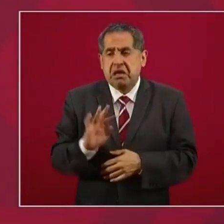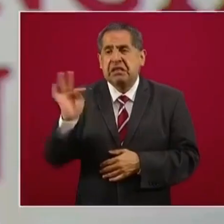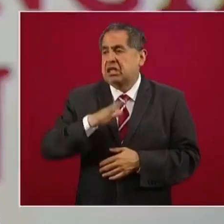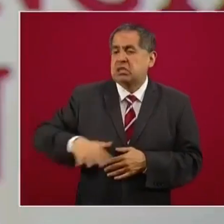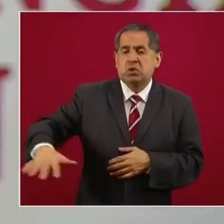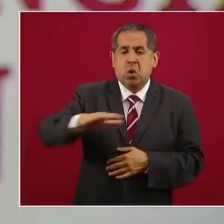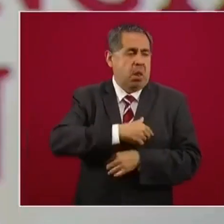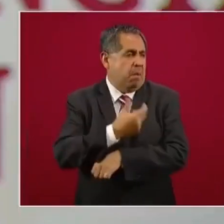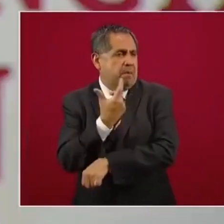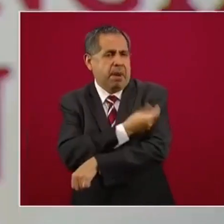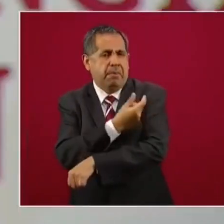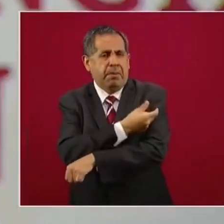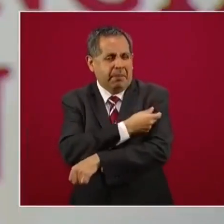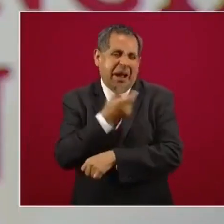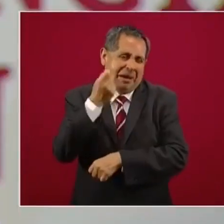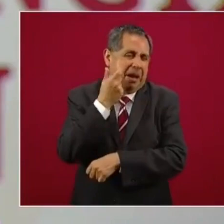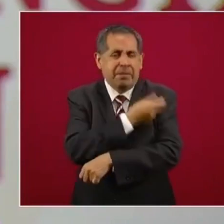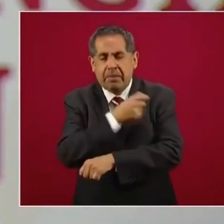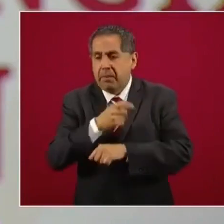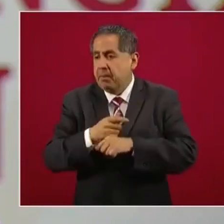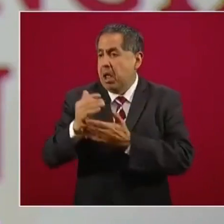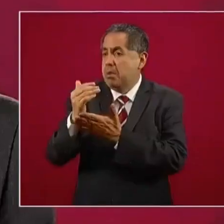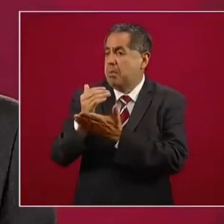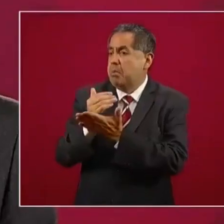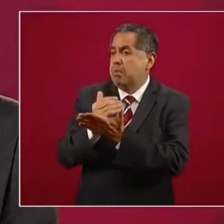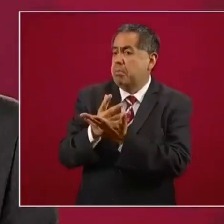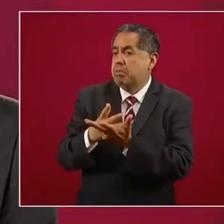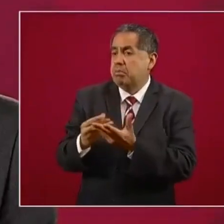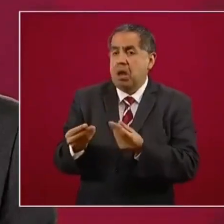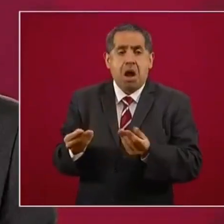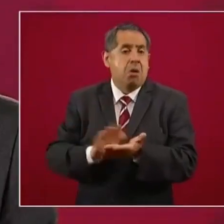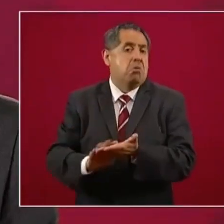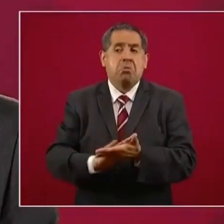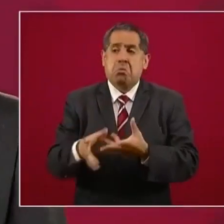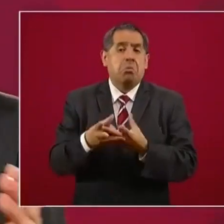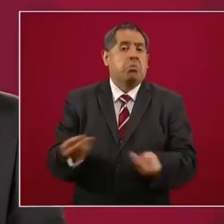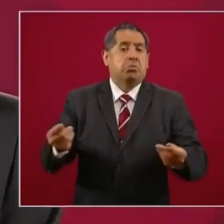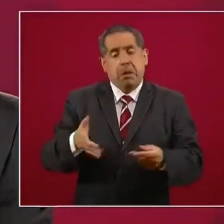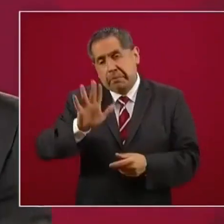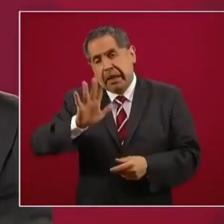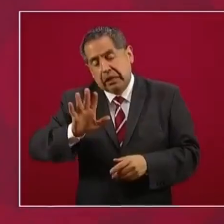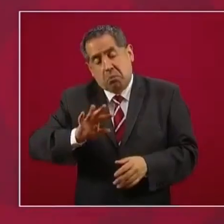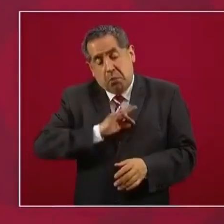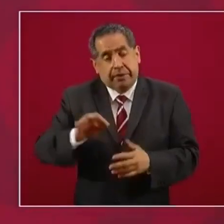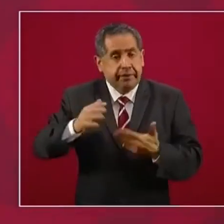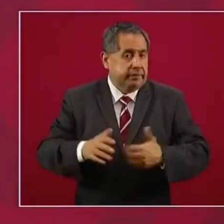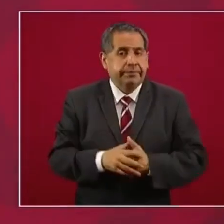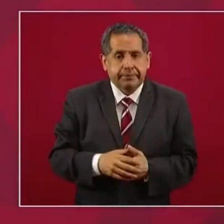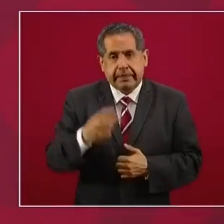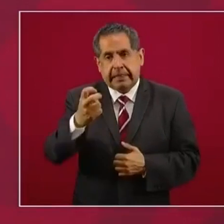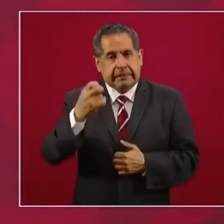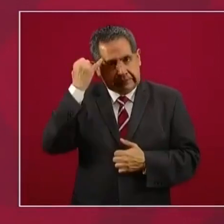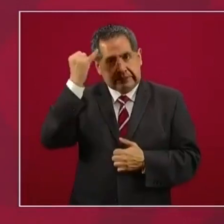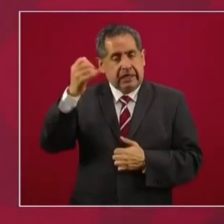dado, disminuir o, en algunas ocasiones, eliminar la enfermedad. Esa es la panorámica que tenemos respecto al manejo